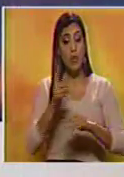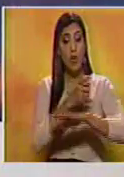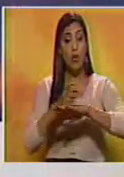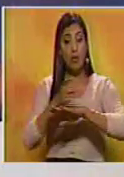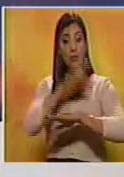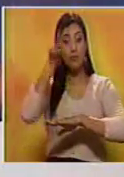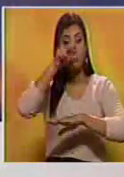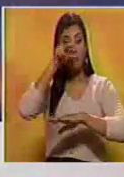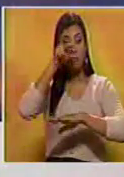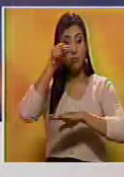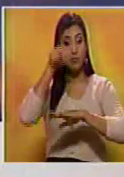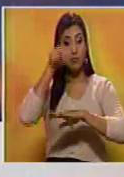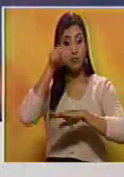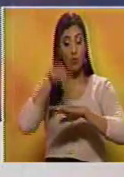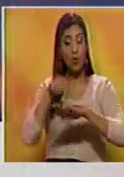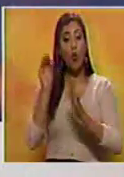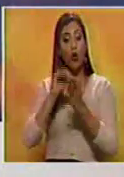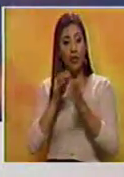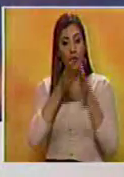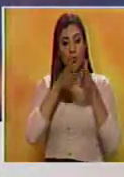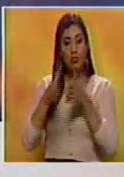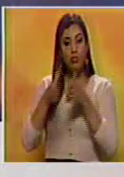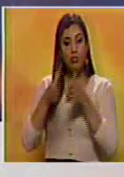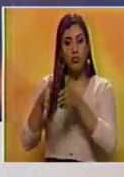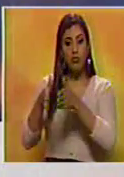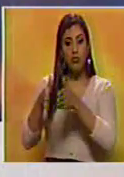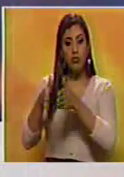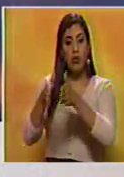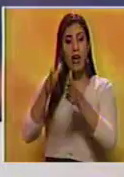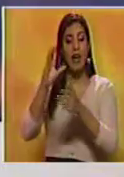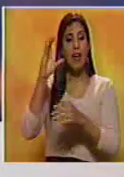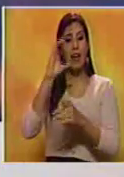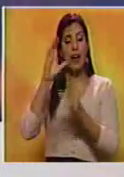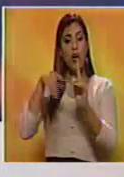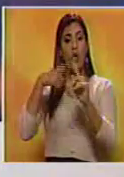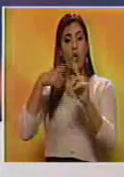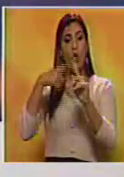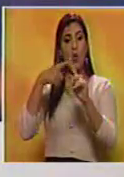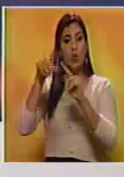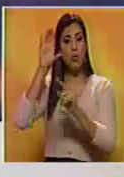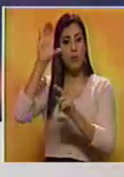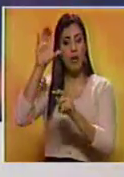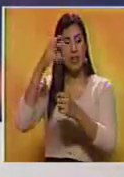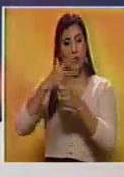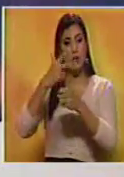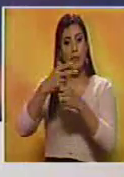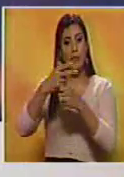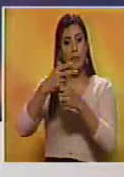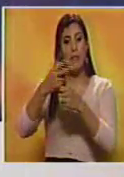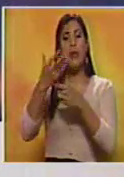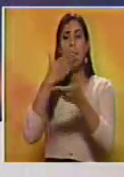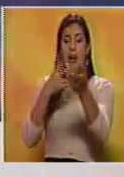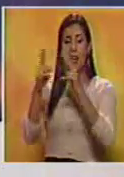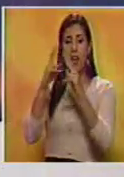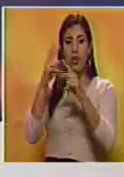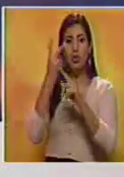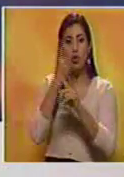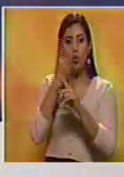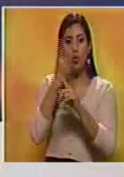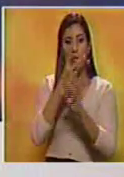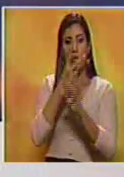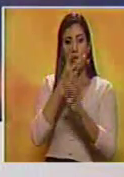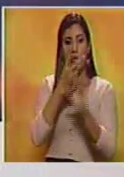El gobierno nacional reactivó la ruta Caracas-Managua, con lo que se espera mejorar las relaciones comerciales